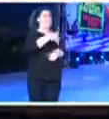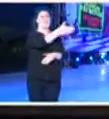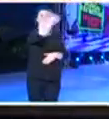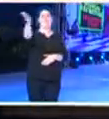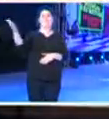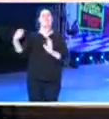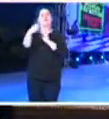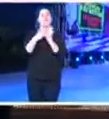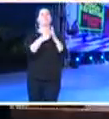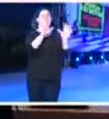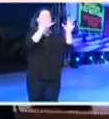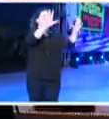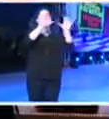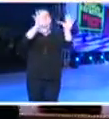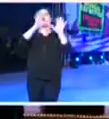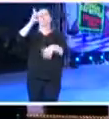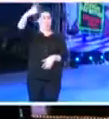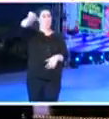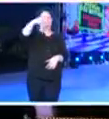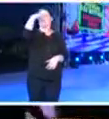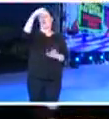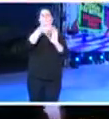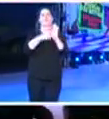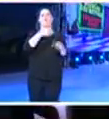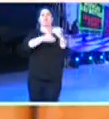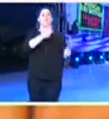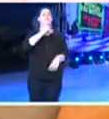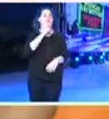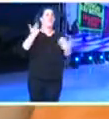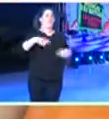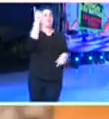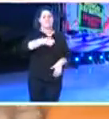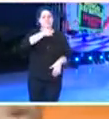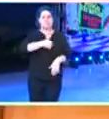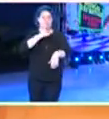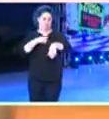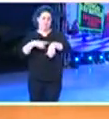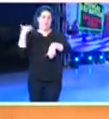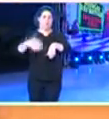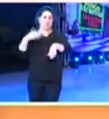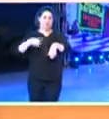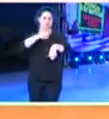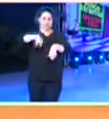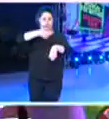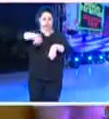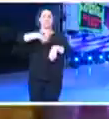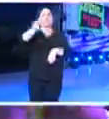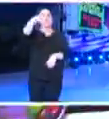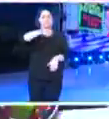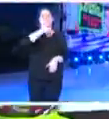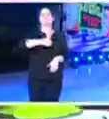porque sí que saben puntuar. Han aguantado la hora que es y no me han dejado de